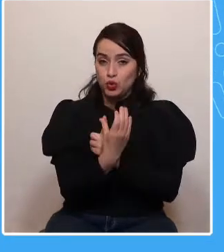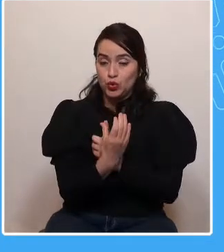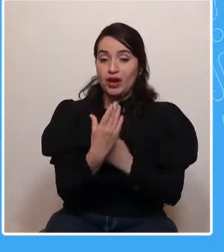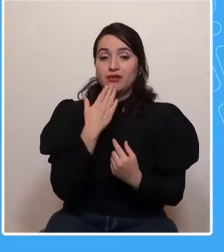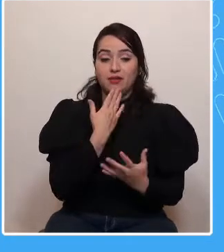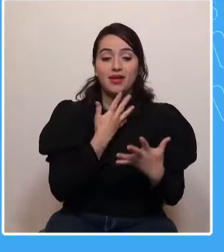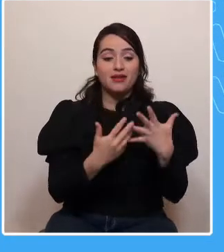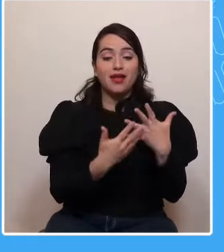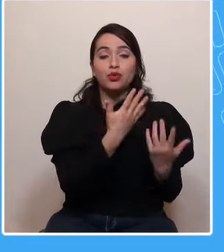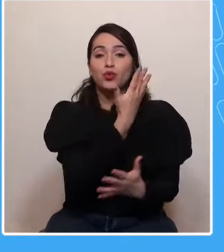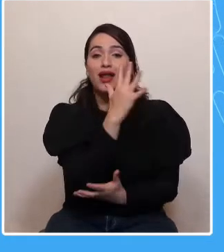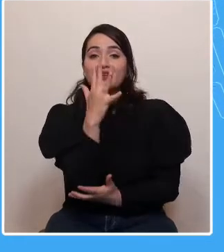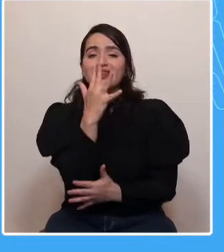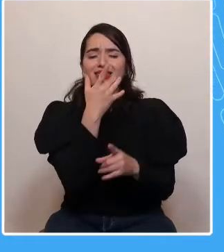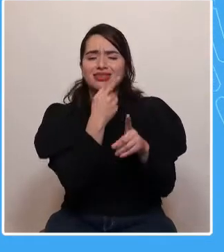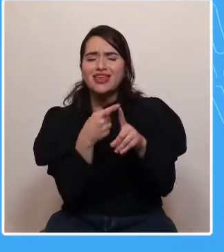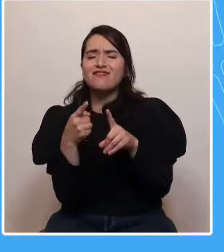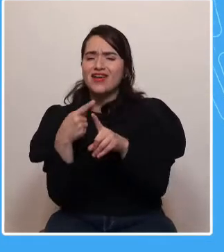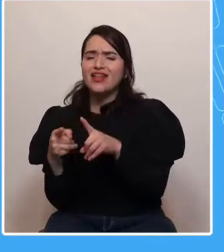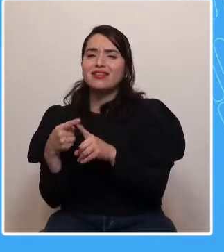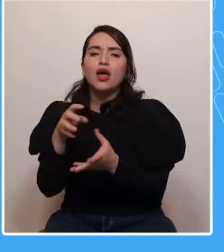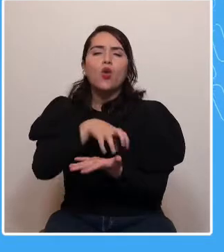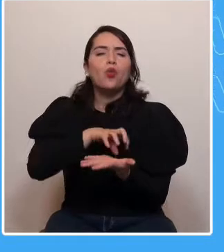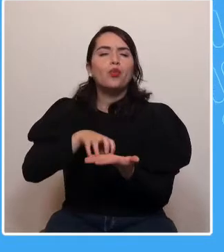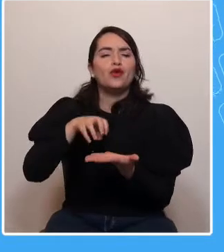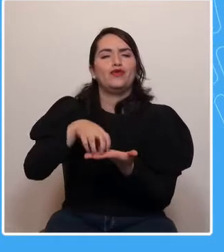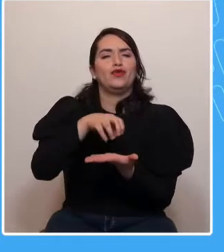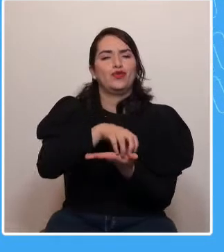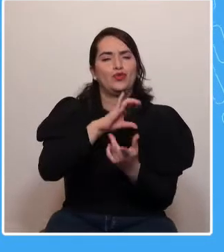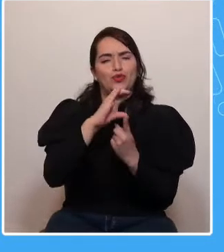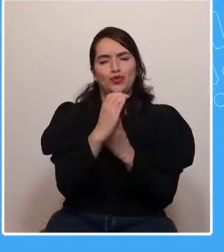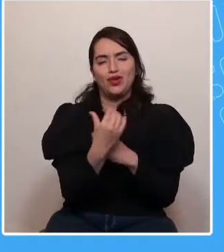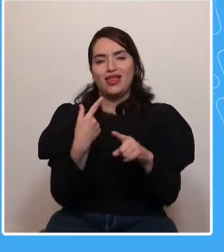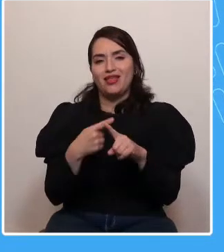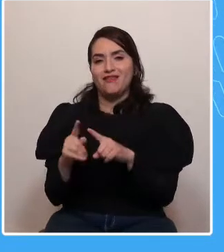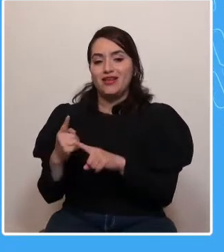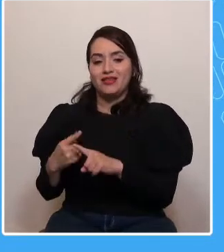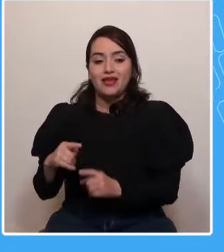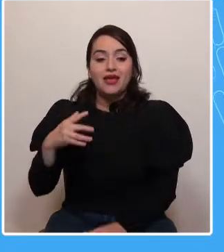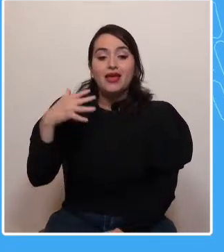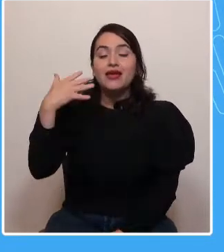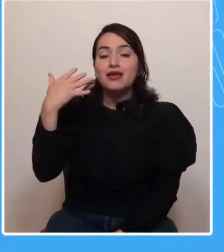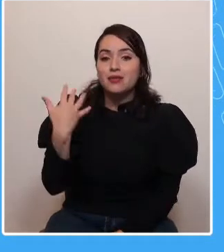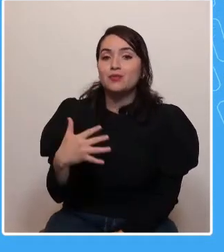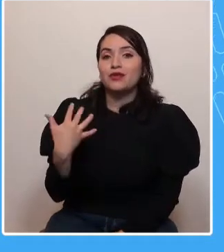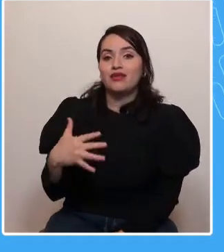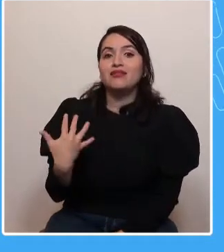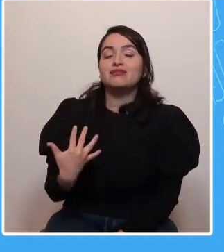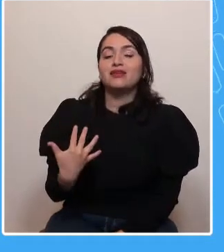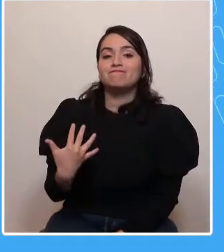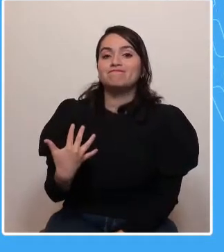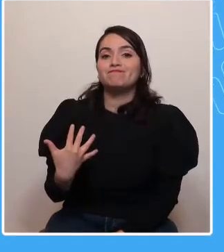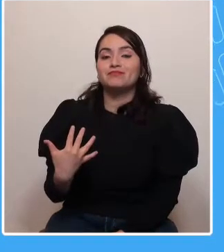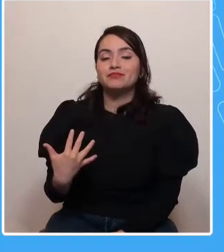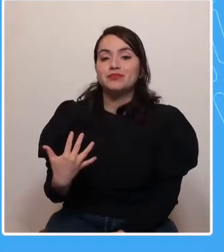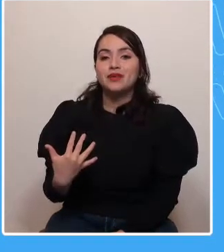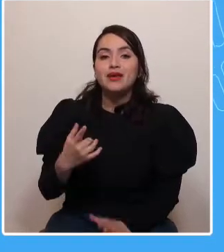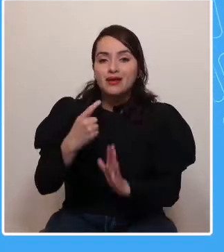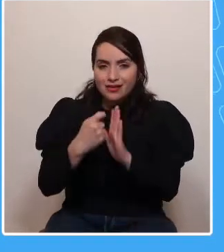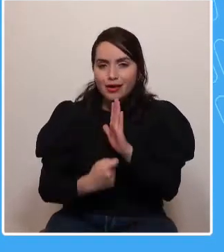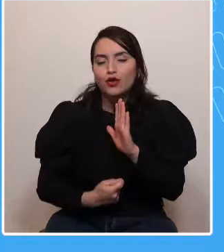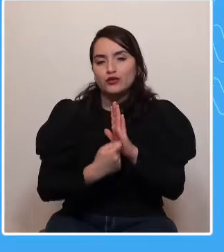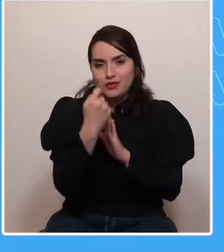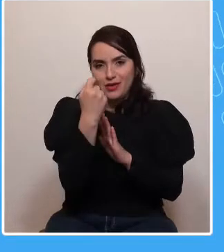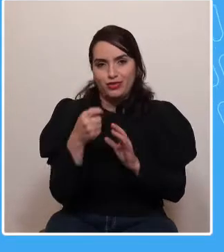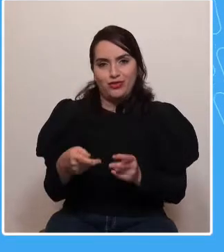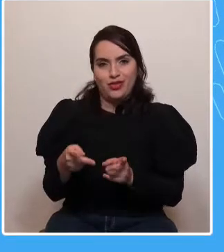naturaleza intercultural de nuestro país, es ineludible la reivindicación social que significa el reconocimiento de los